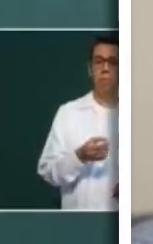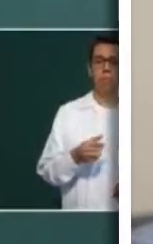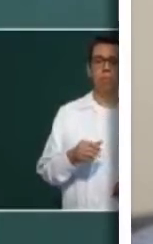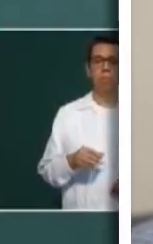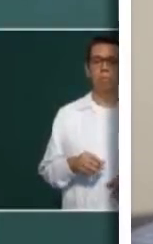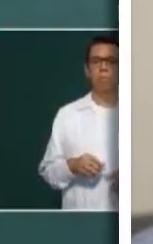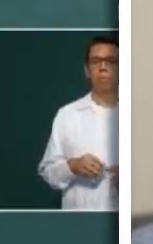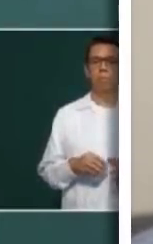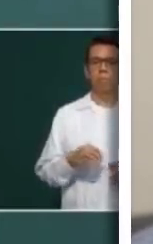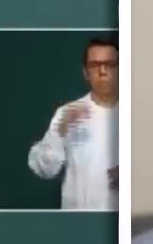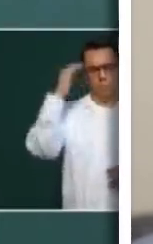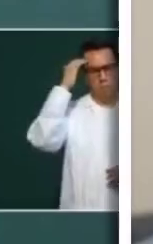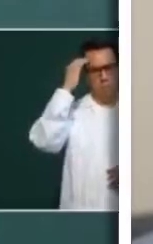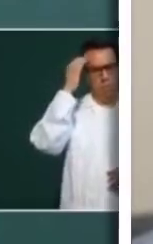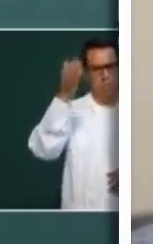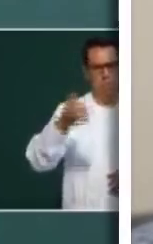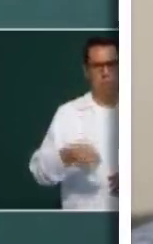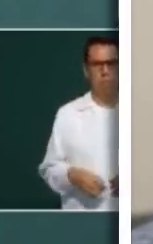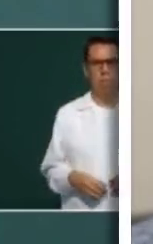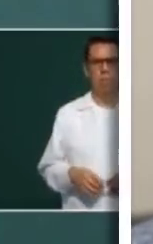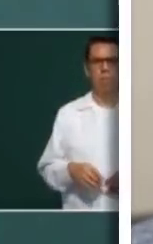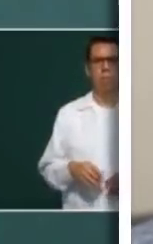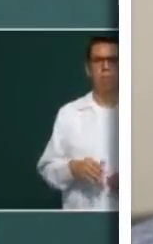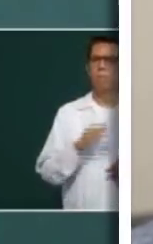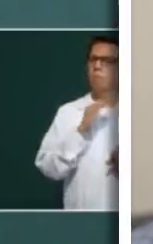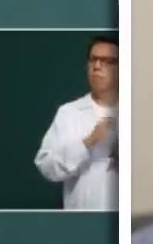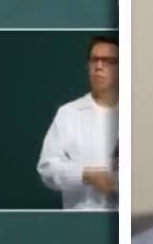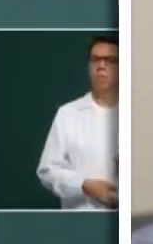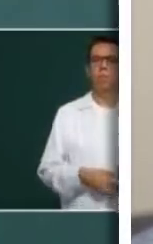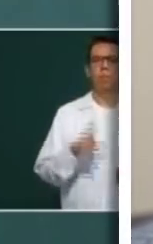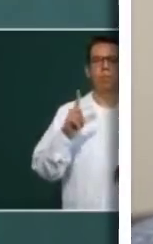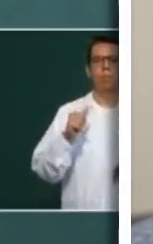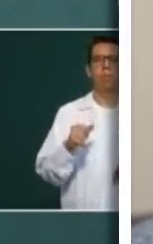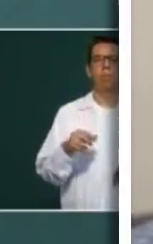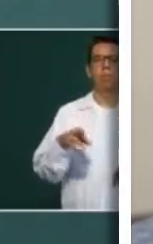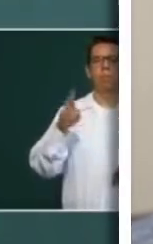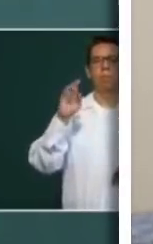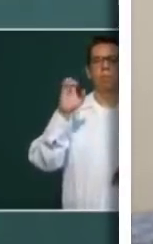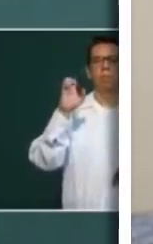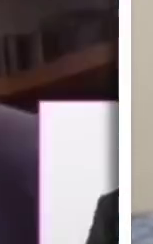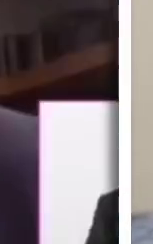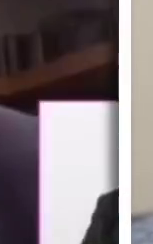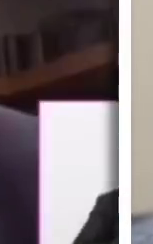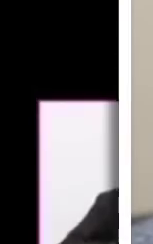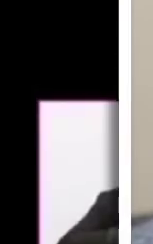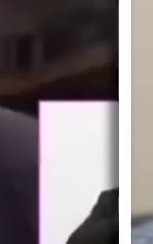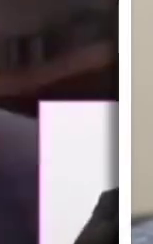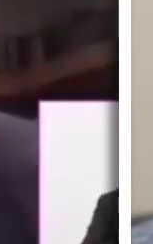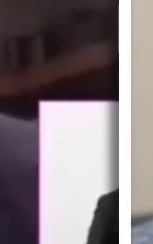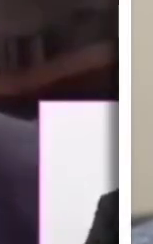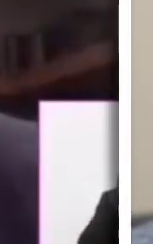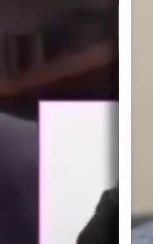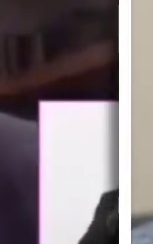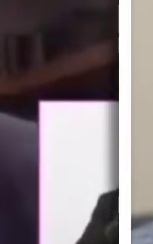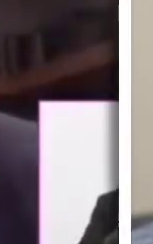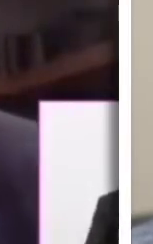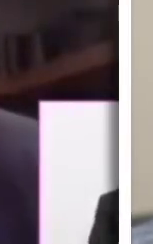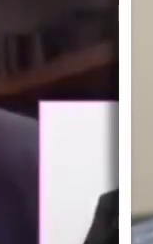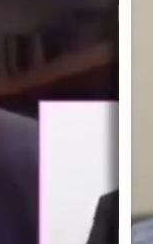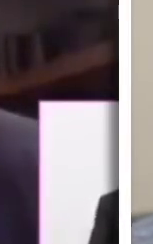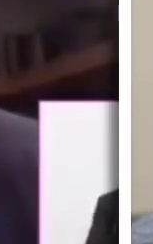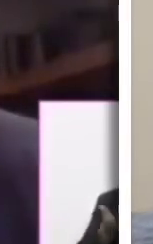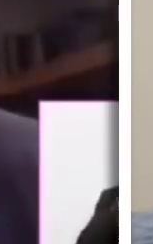recordar que esto ya sucedió esto ya ocurrió aquí en el país ya se dio esta decisión por parte